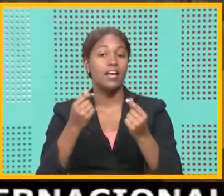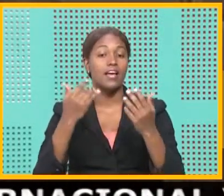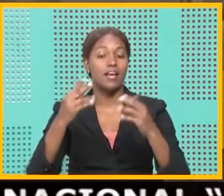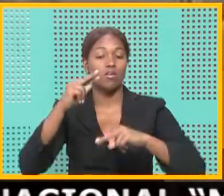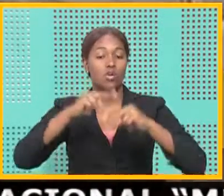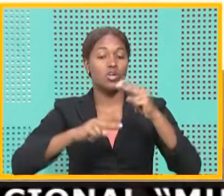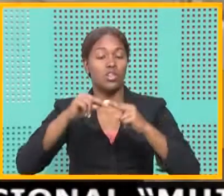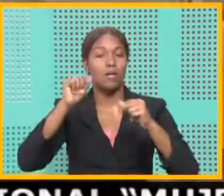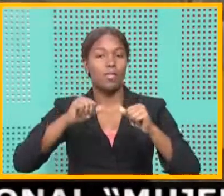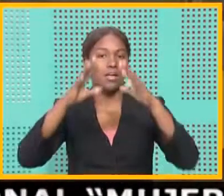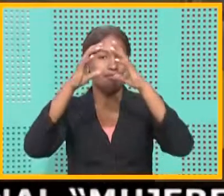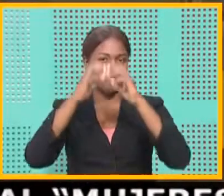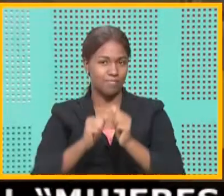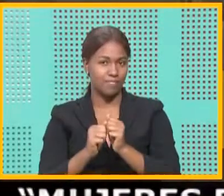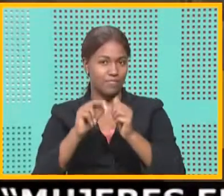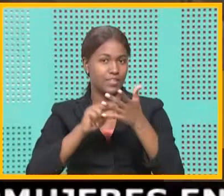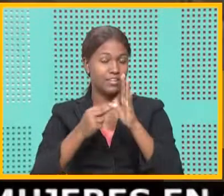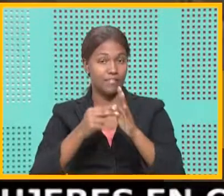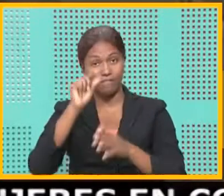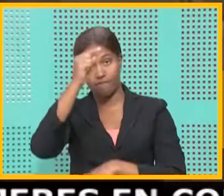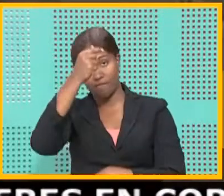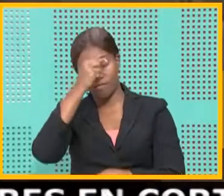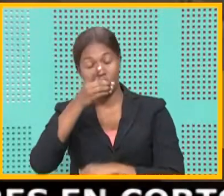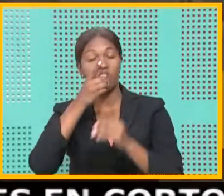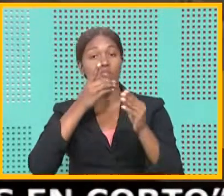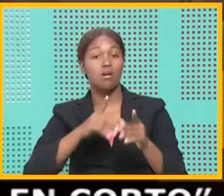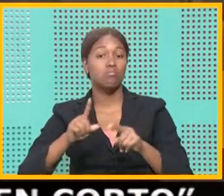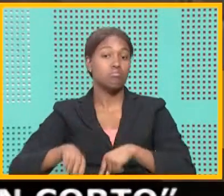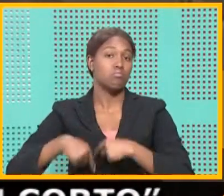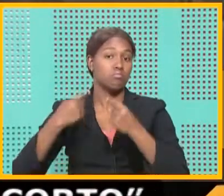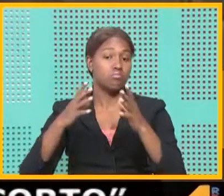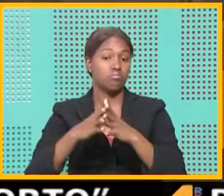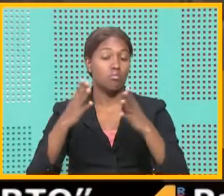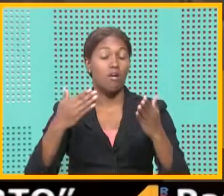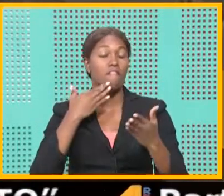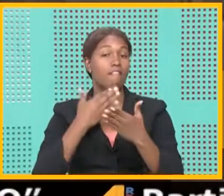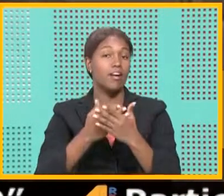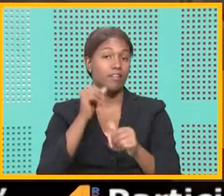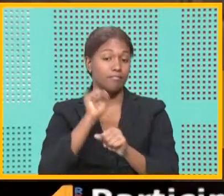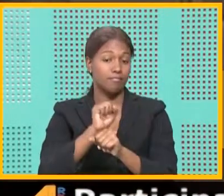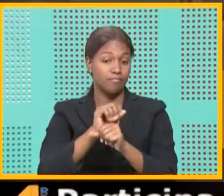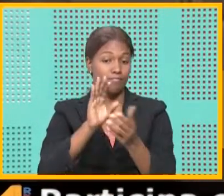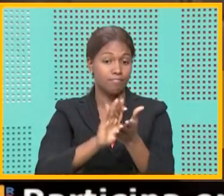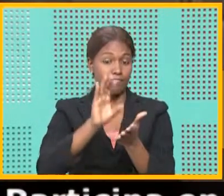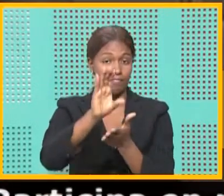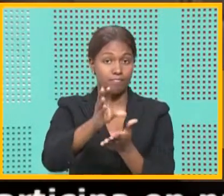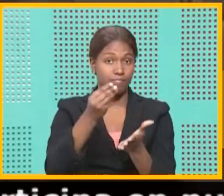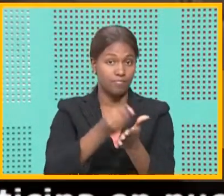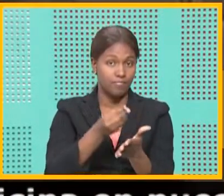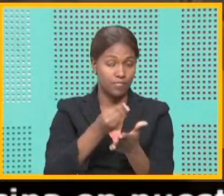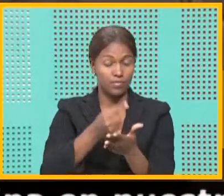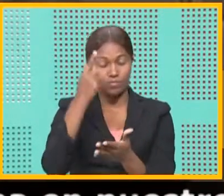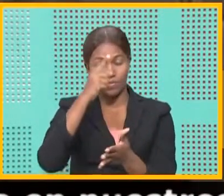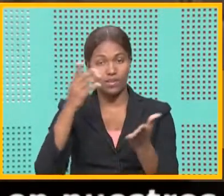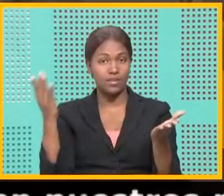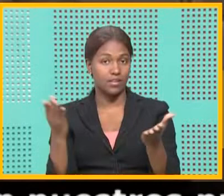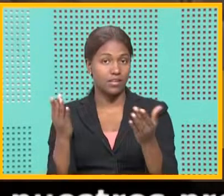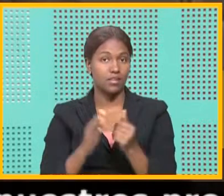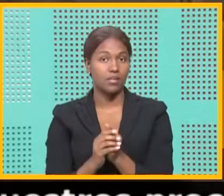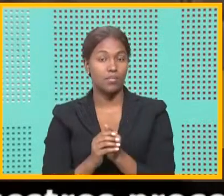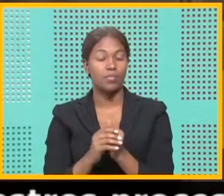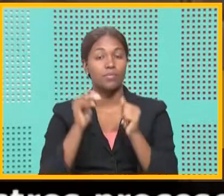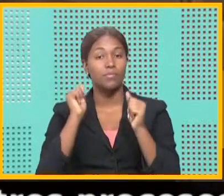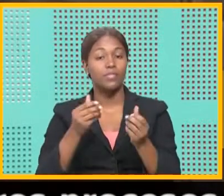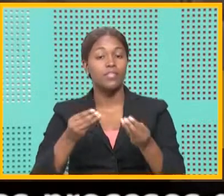estructura pueda colapsar. Quiere decir que el Estado Dominicano ha hecho una alta inversión económica para